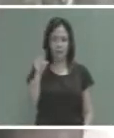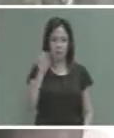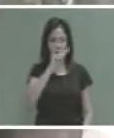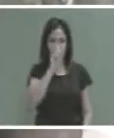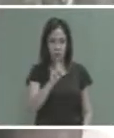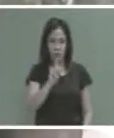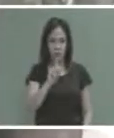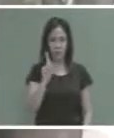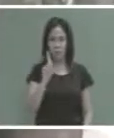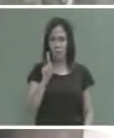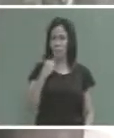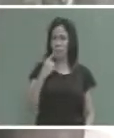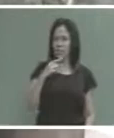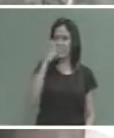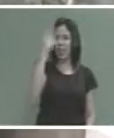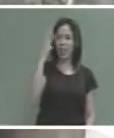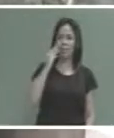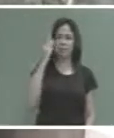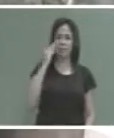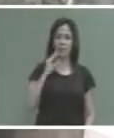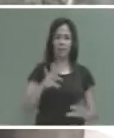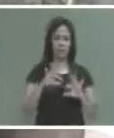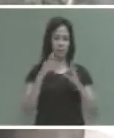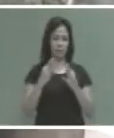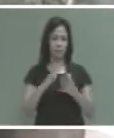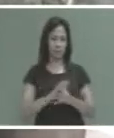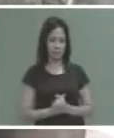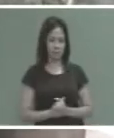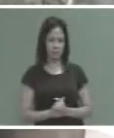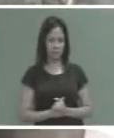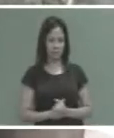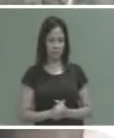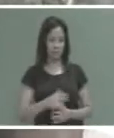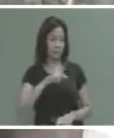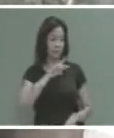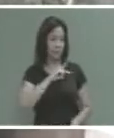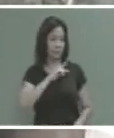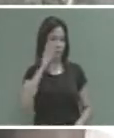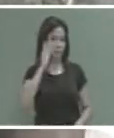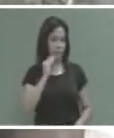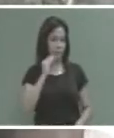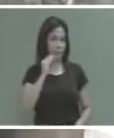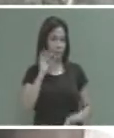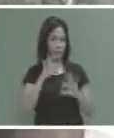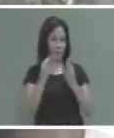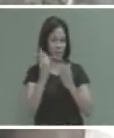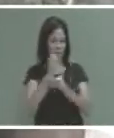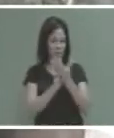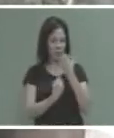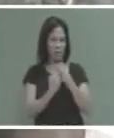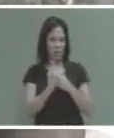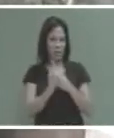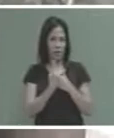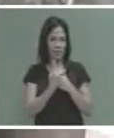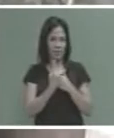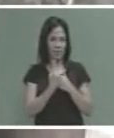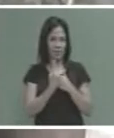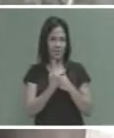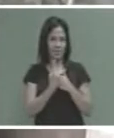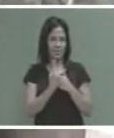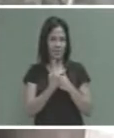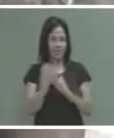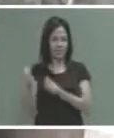experiencia familiar. La experiencia familiar, bueno, la experiencia familiar es una experiencia única que te llena